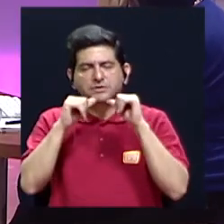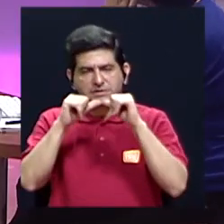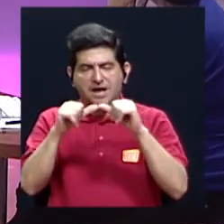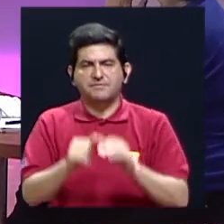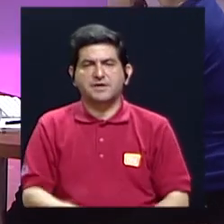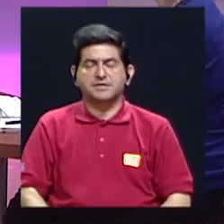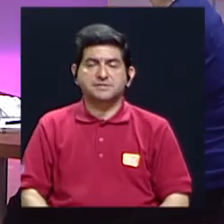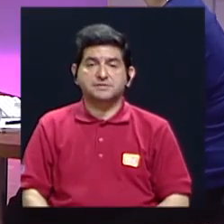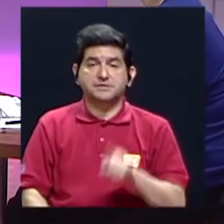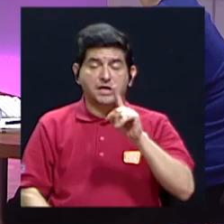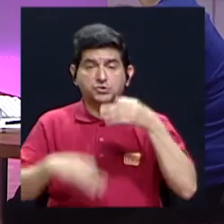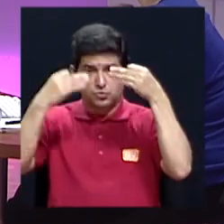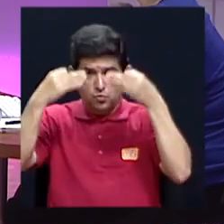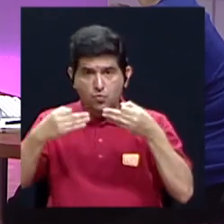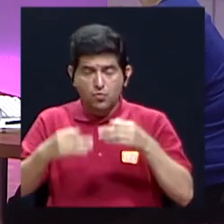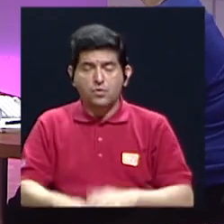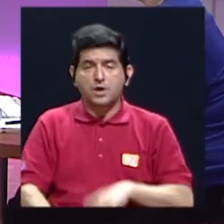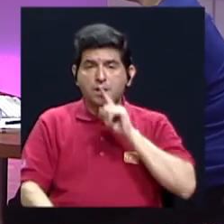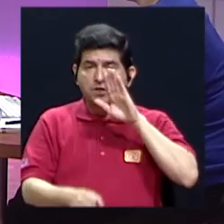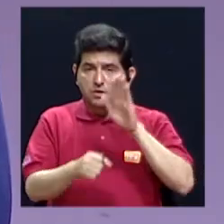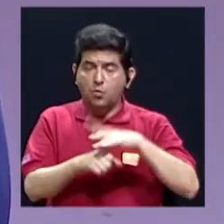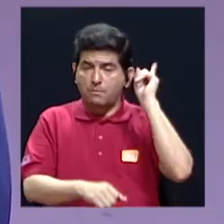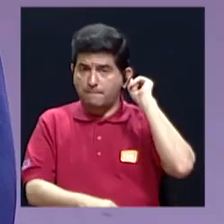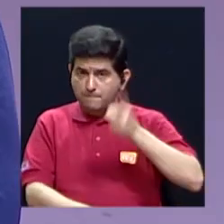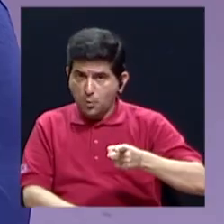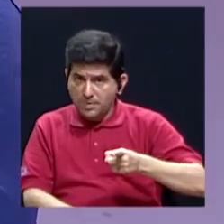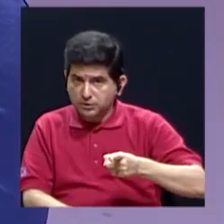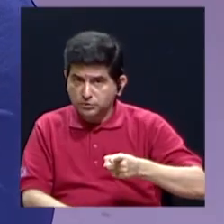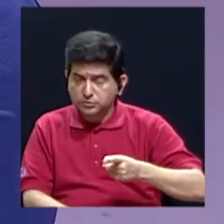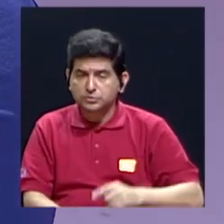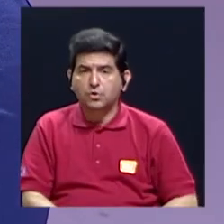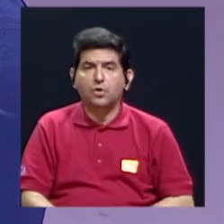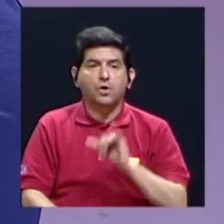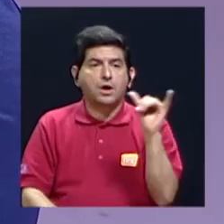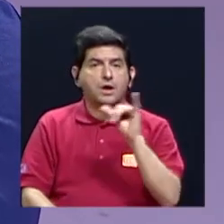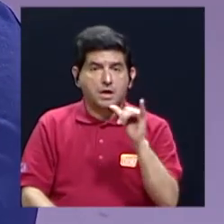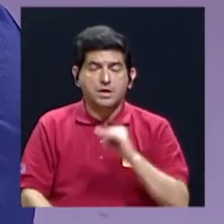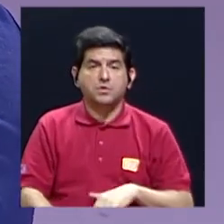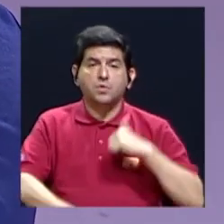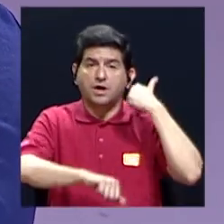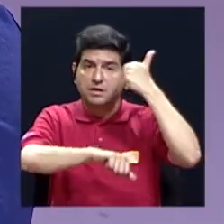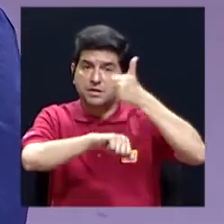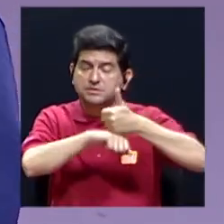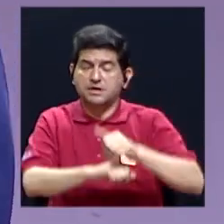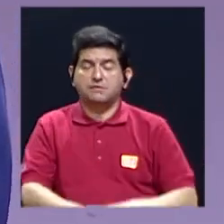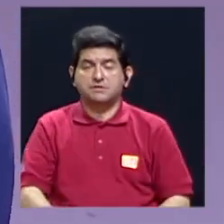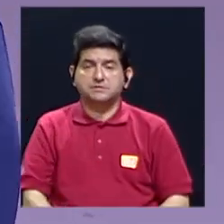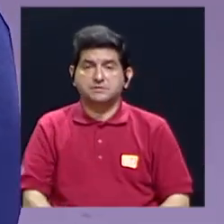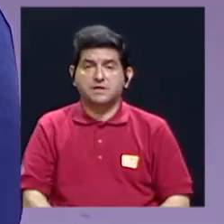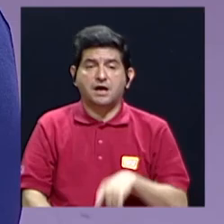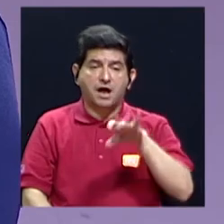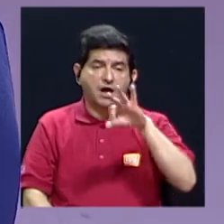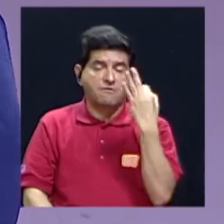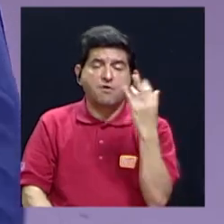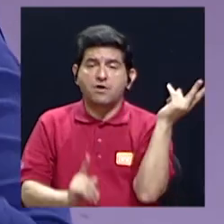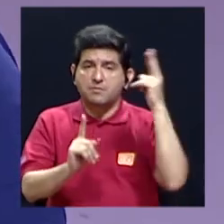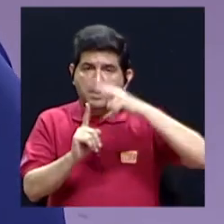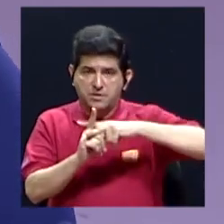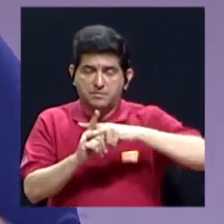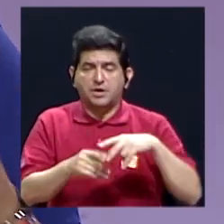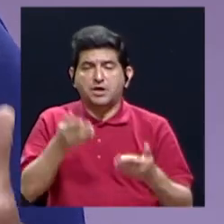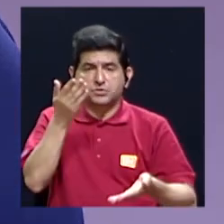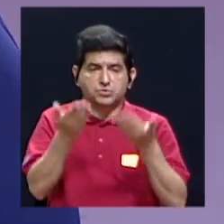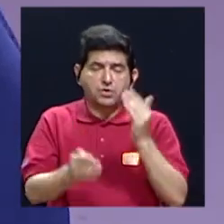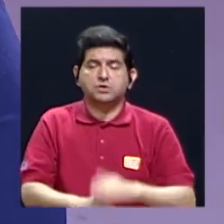estamos frente a una sentencia de acatamiento obligatorio, una sentencia que además establece, si bien es cierto que la forma de ejecución es un